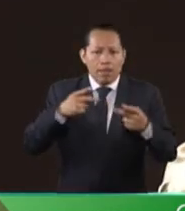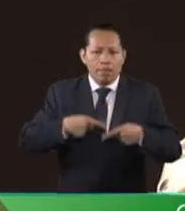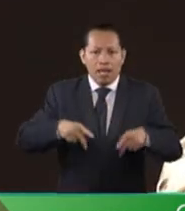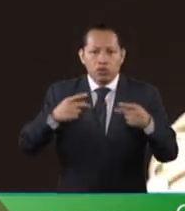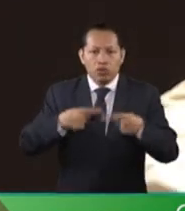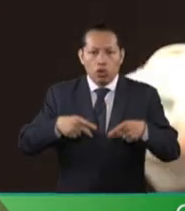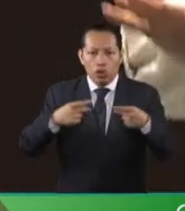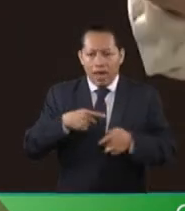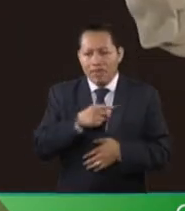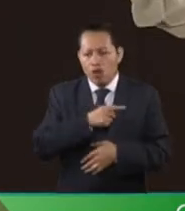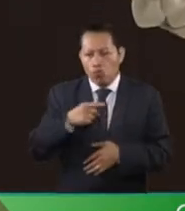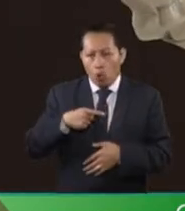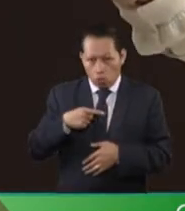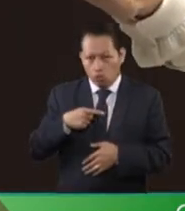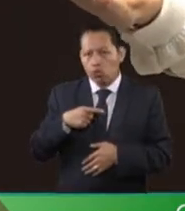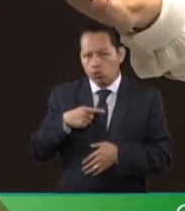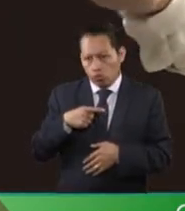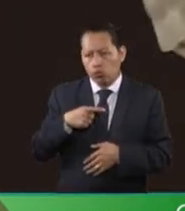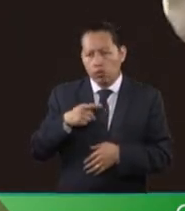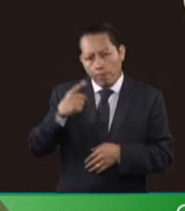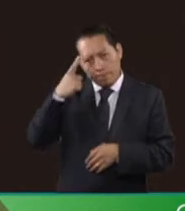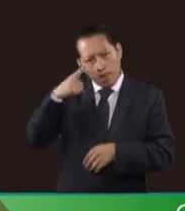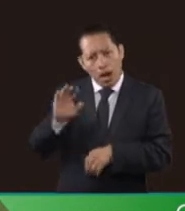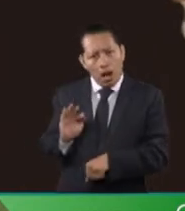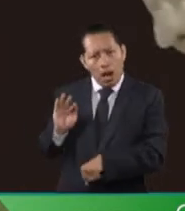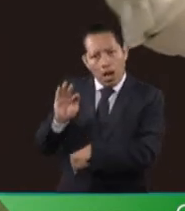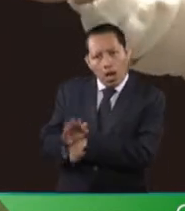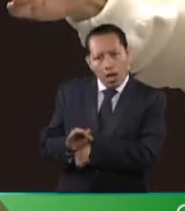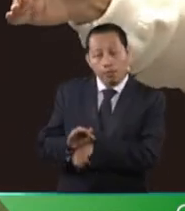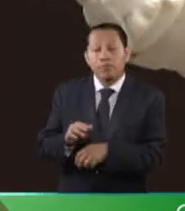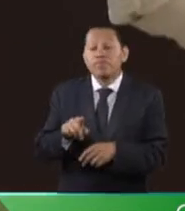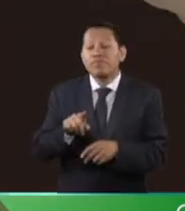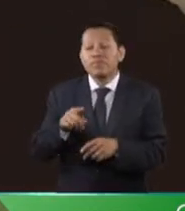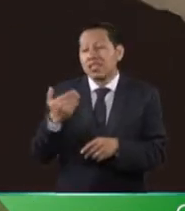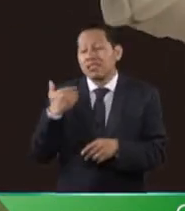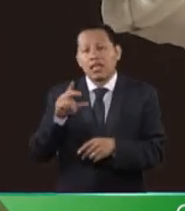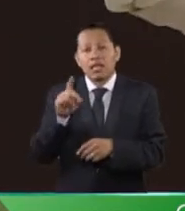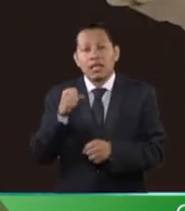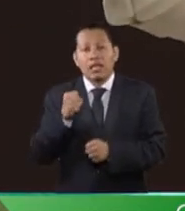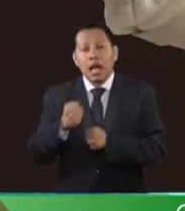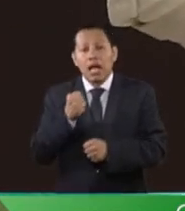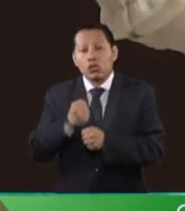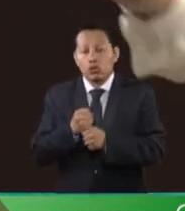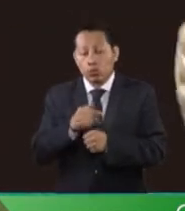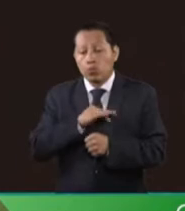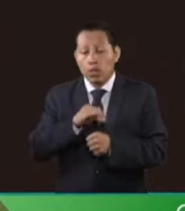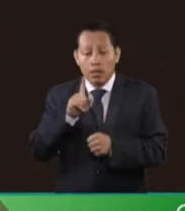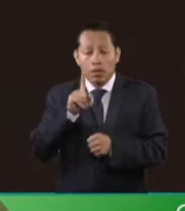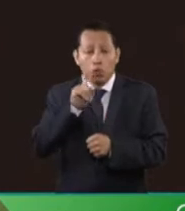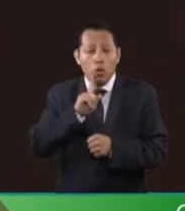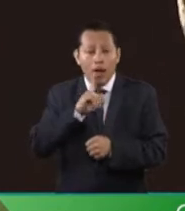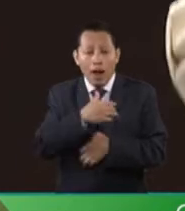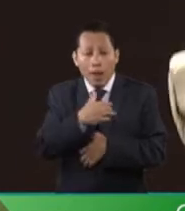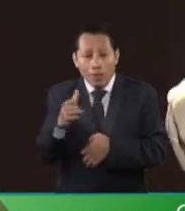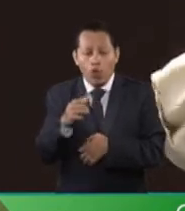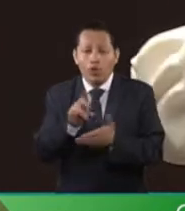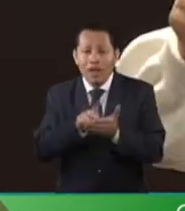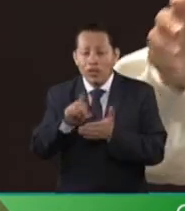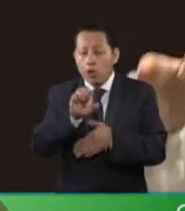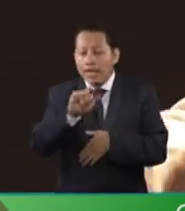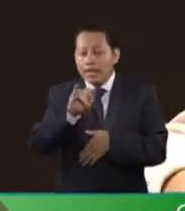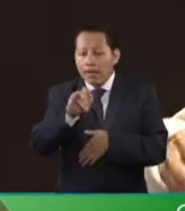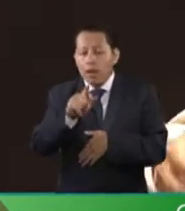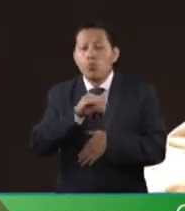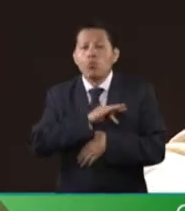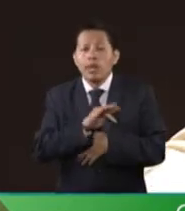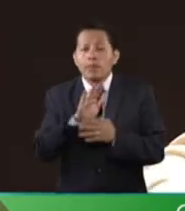que parezca. Y apenas hace 20 años, las mujeres en el campo tienen derecho a la propiedad ejidal, tienen derecho a participar